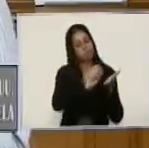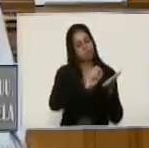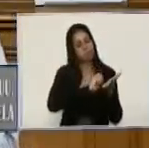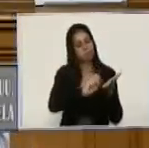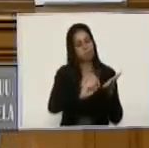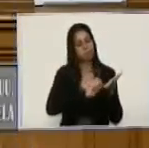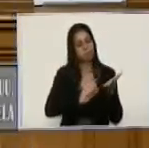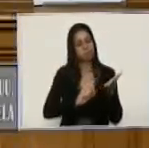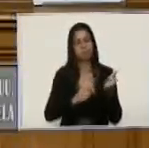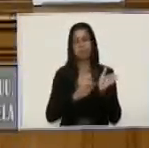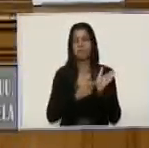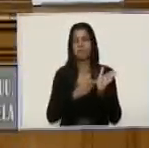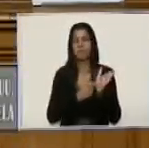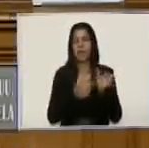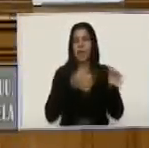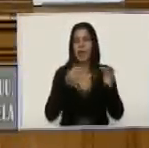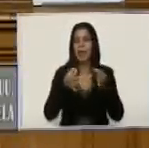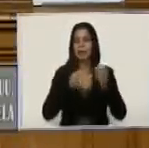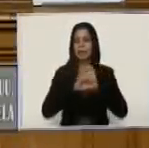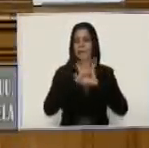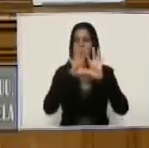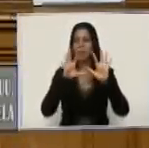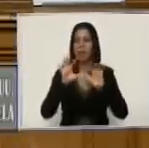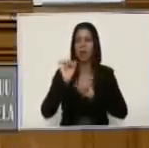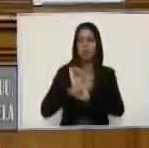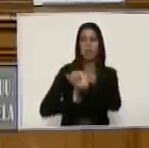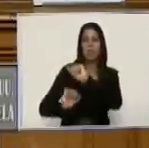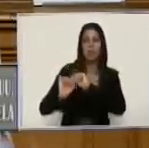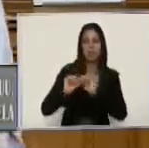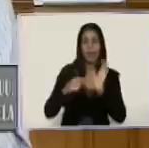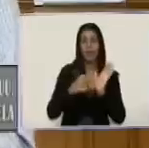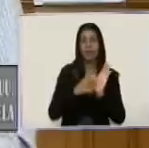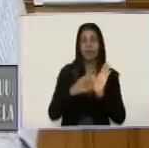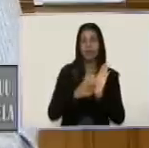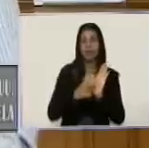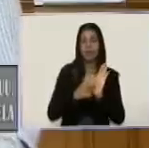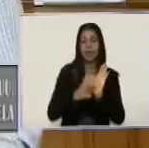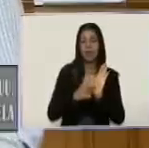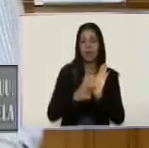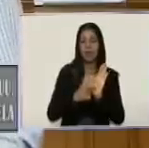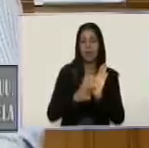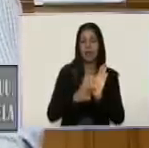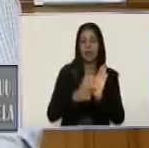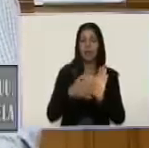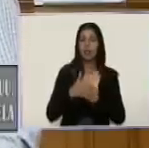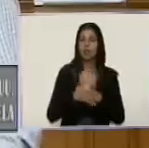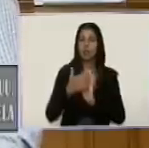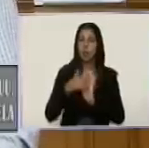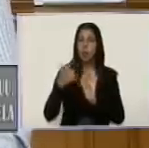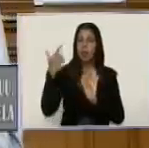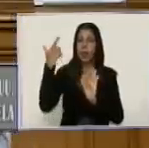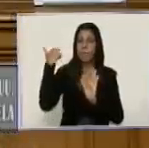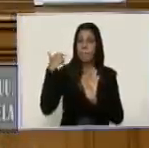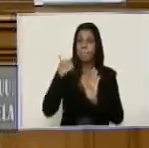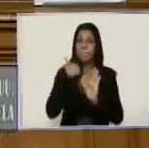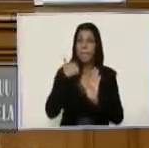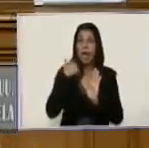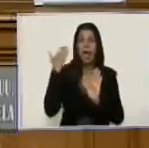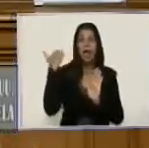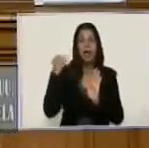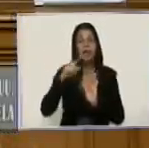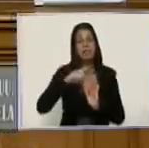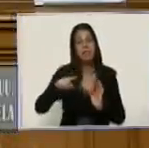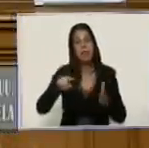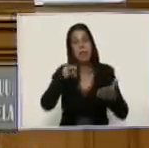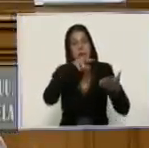plantea una línea de defensa de la India. De manera que nos viene del pasado, por eso hay que estudiar los